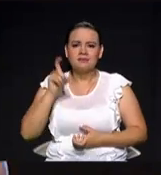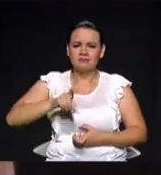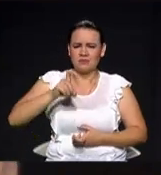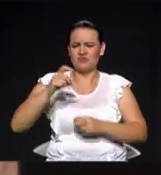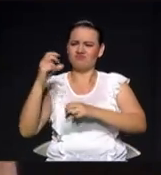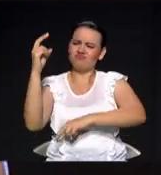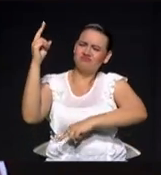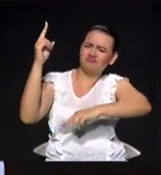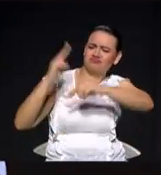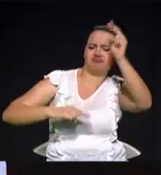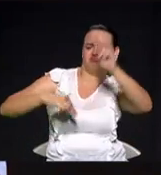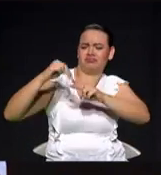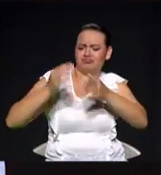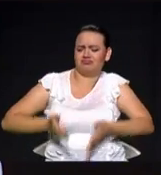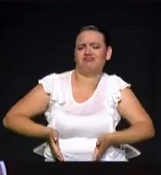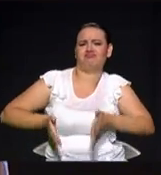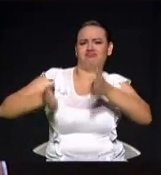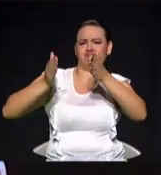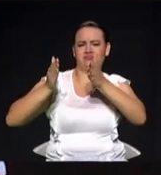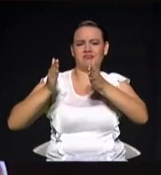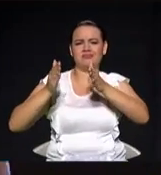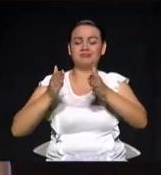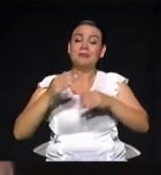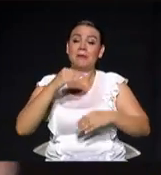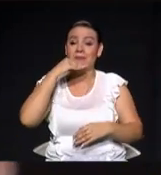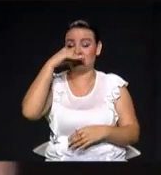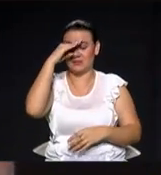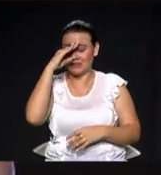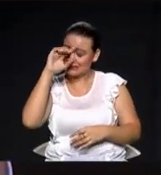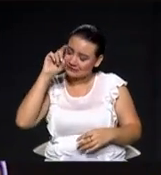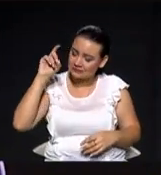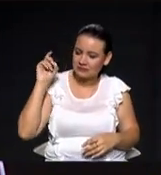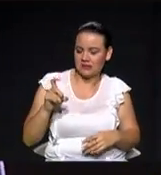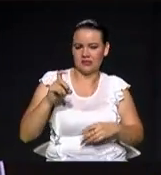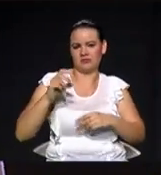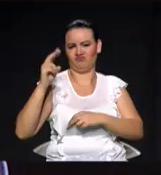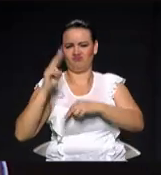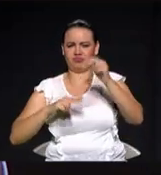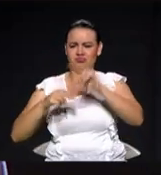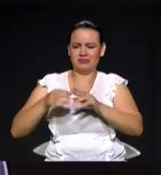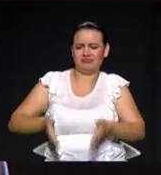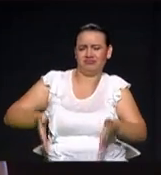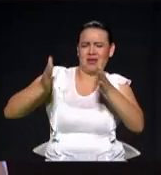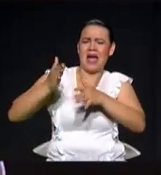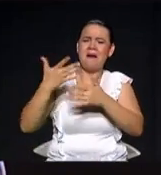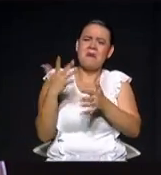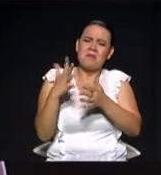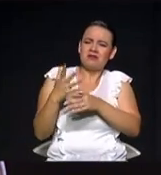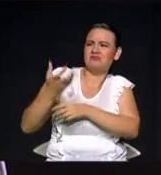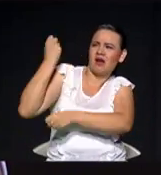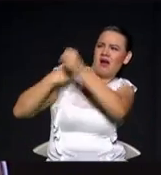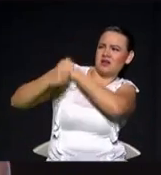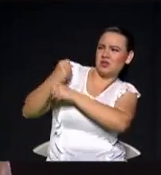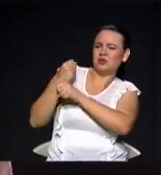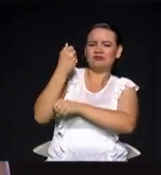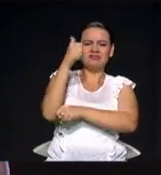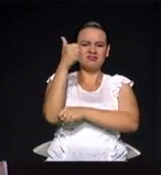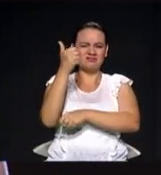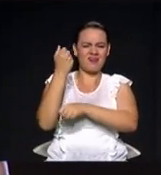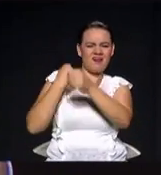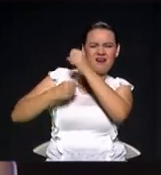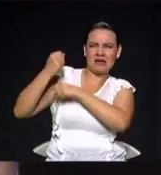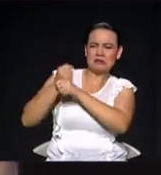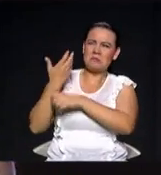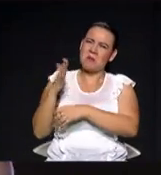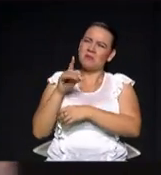ot para que medien se vuelva a construir porque la construcción hace 10 años el 82 por ciento estaba en medellín y hoy sólo el 18 si no él fue